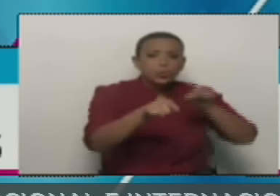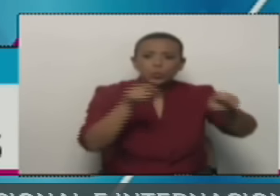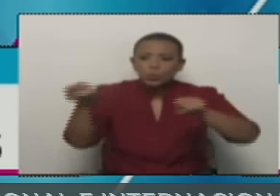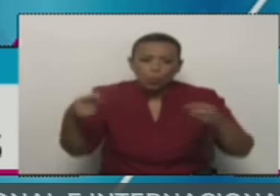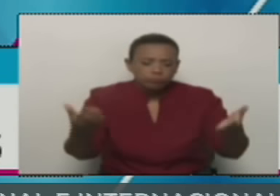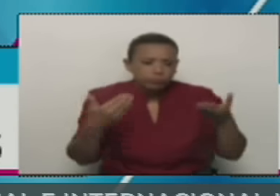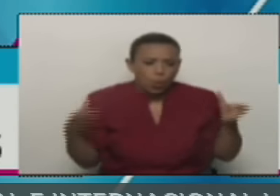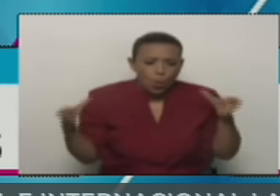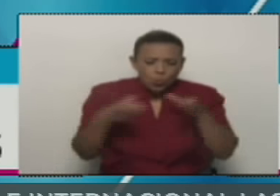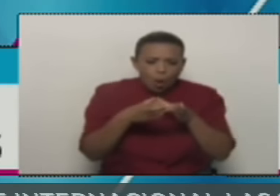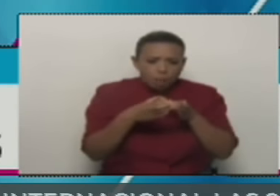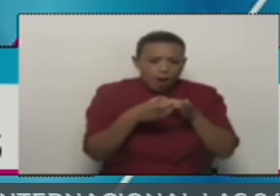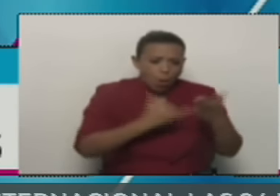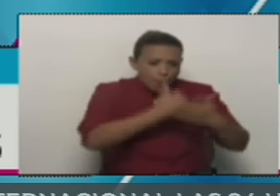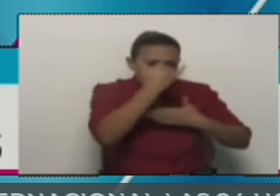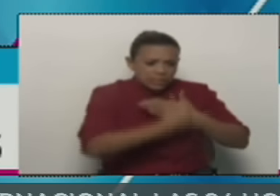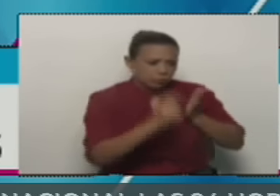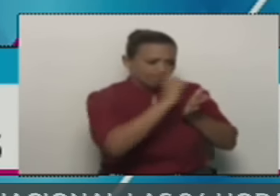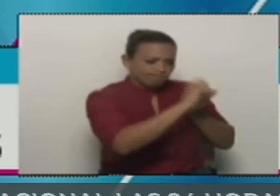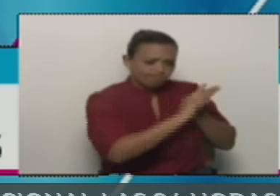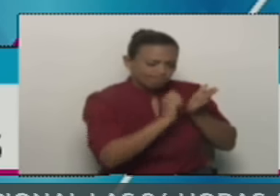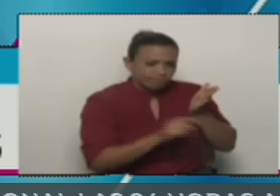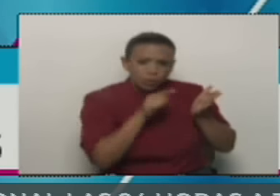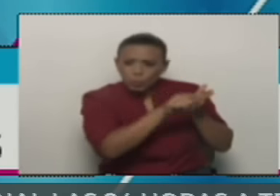para construir un proyecto